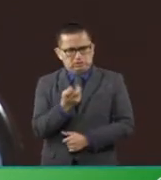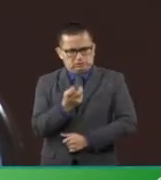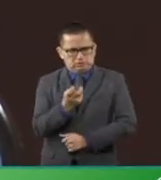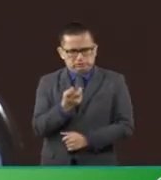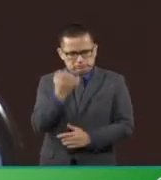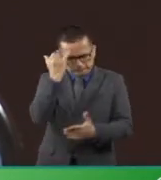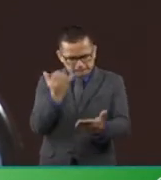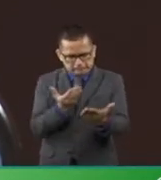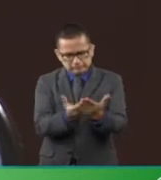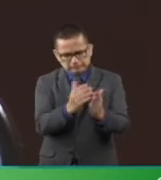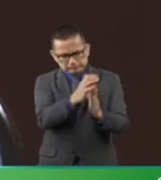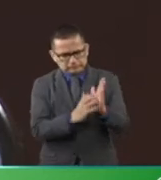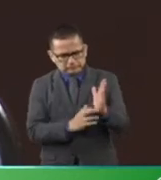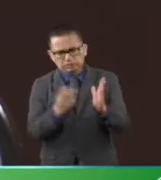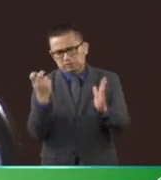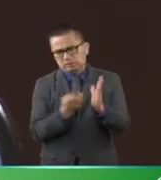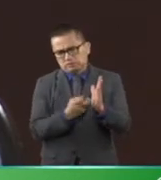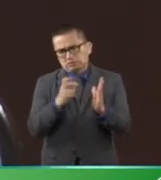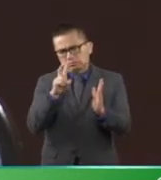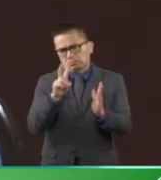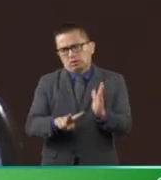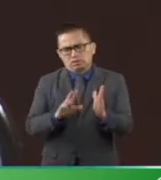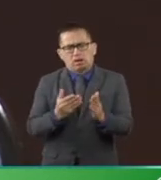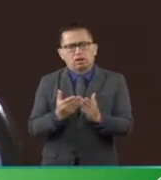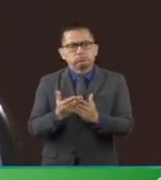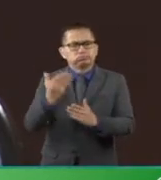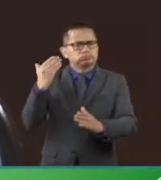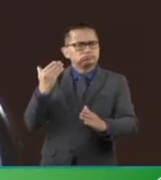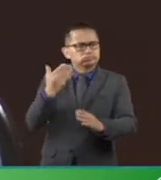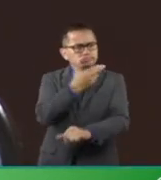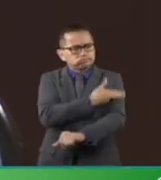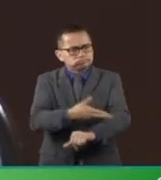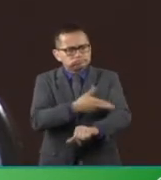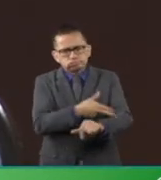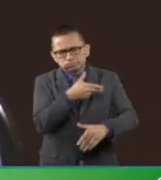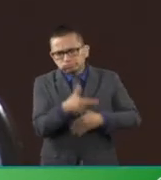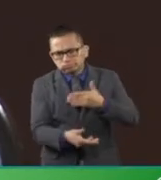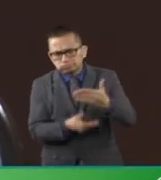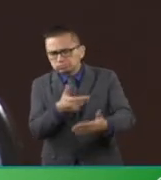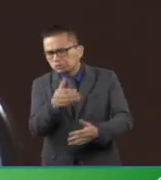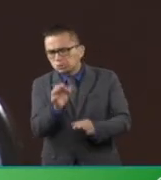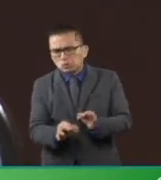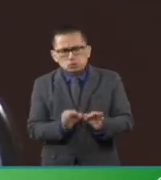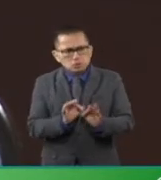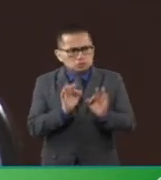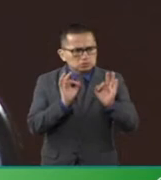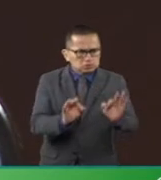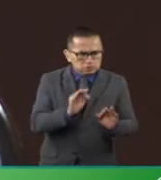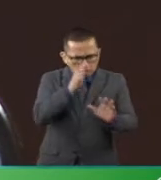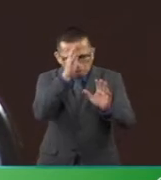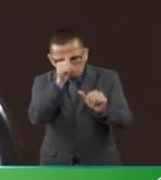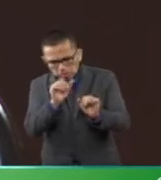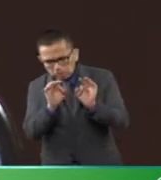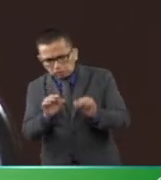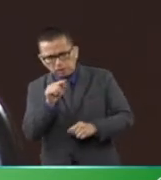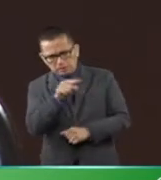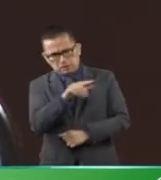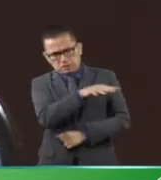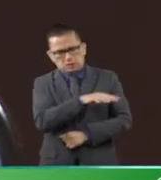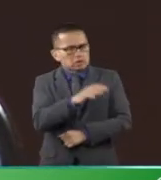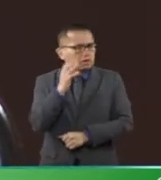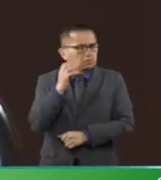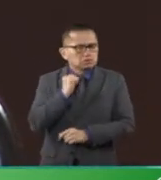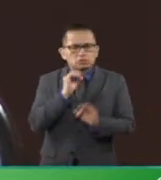a esta iniciativa, que efectivamente ya se habían cumplido todos los procesos y los acuerdos en el Senado de la